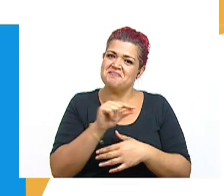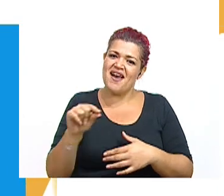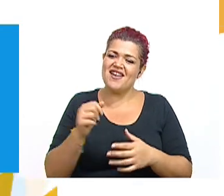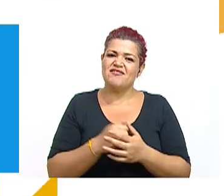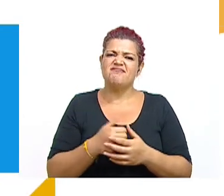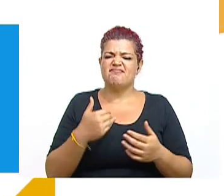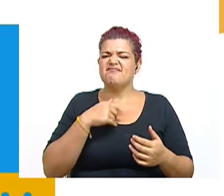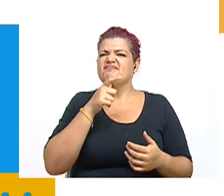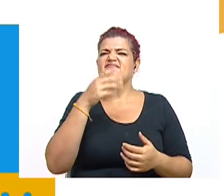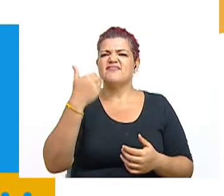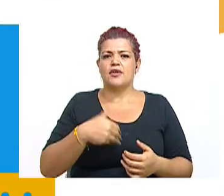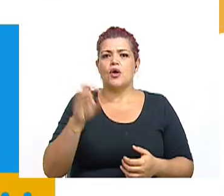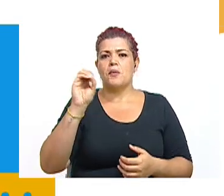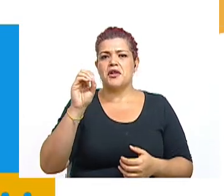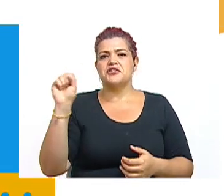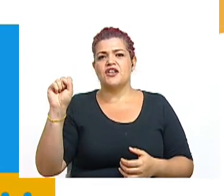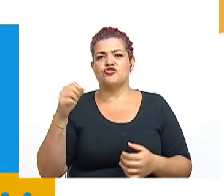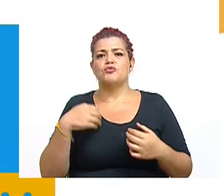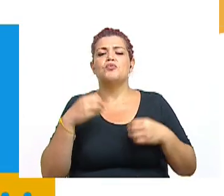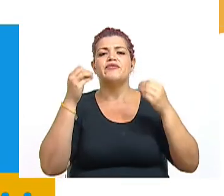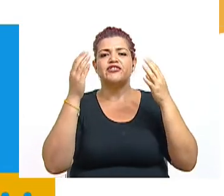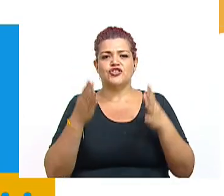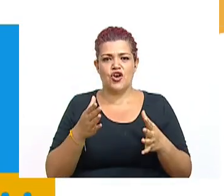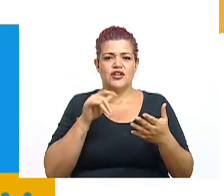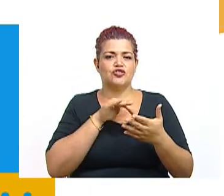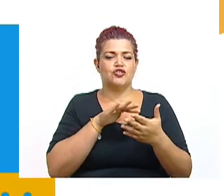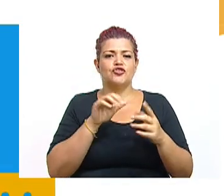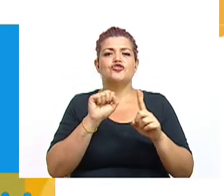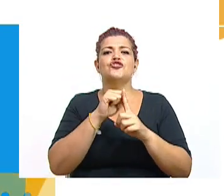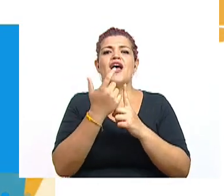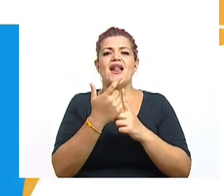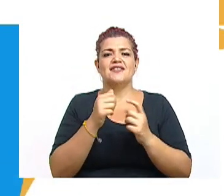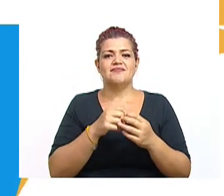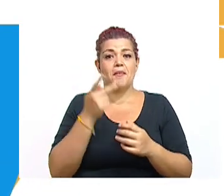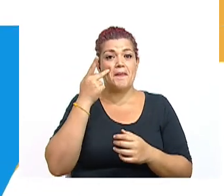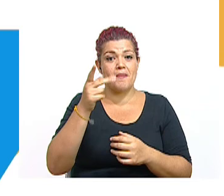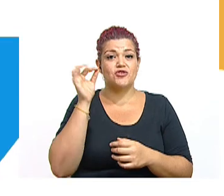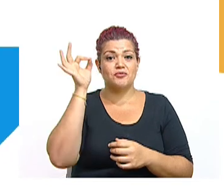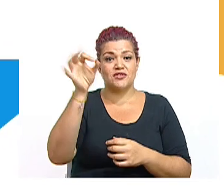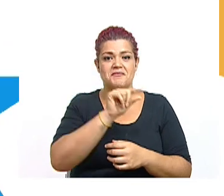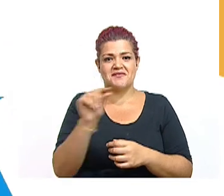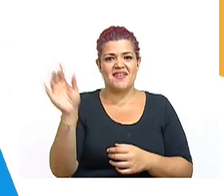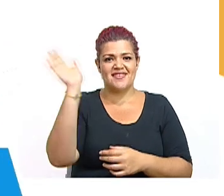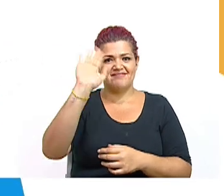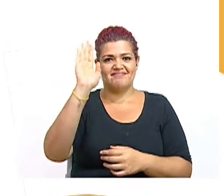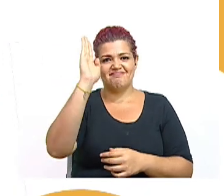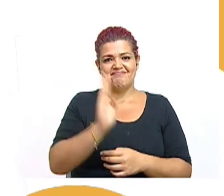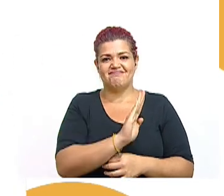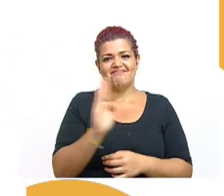Soy Osvaldo Sancho, su profesor de Estudios Sociales. Nos vemos la próxima semana. Dios los bendiga.